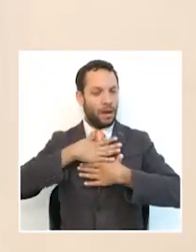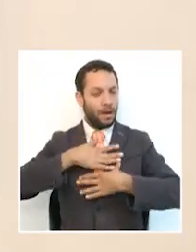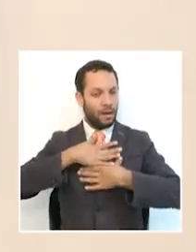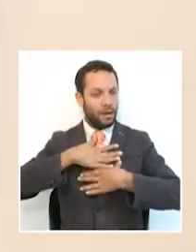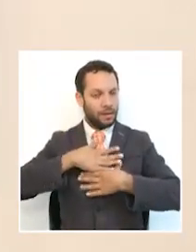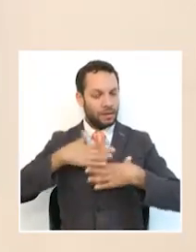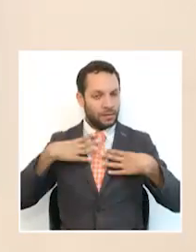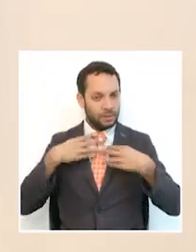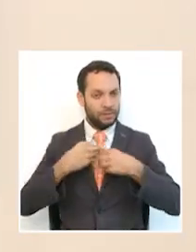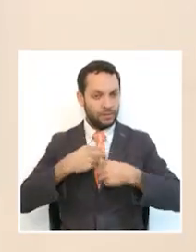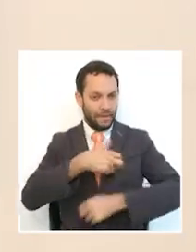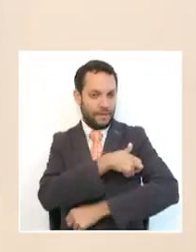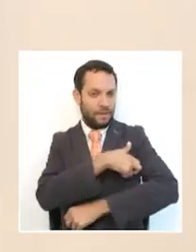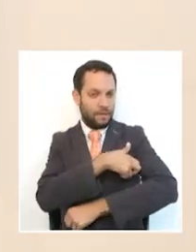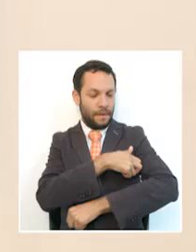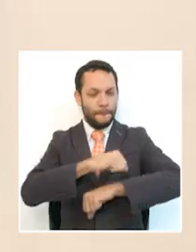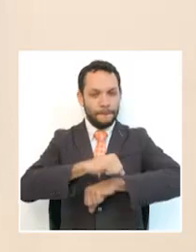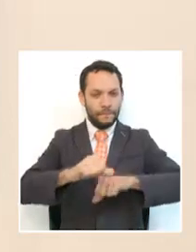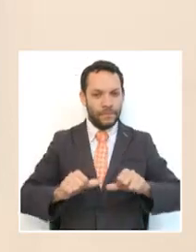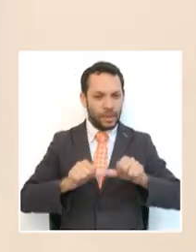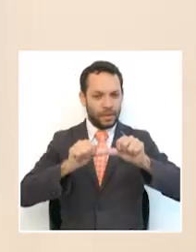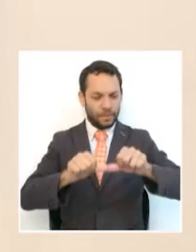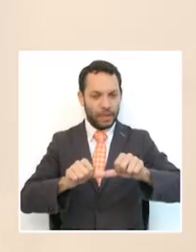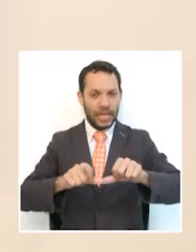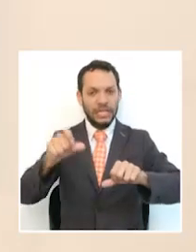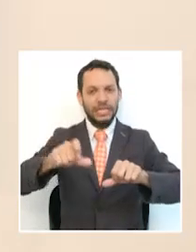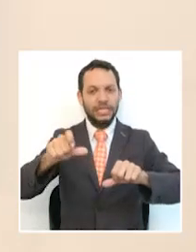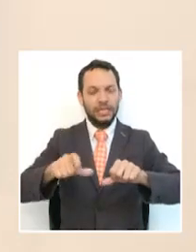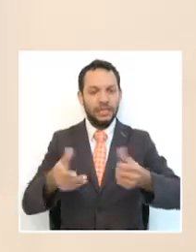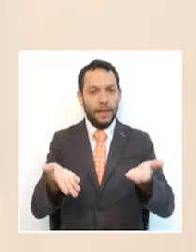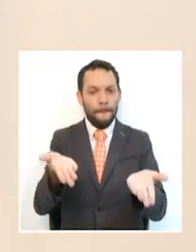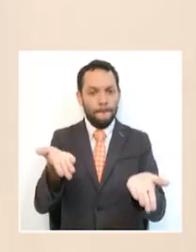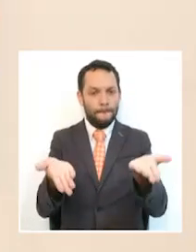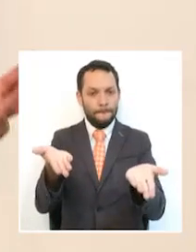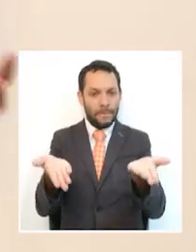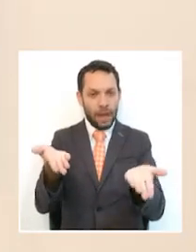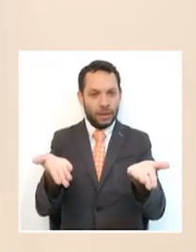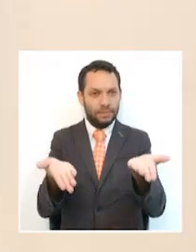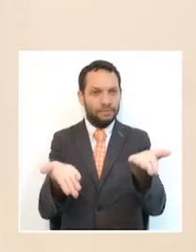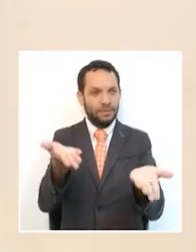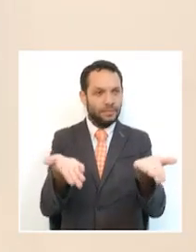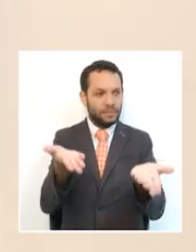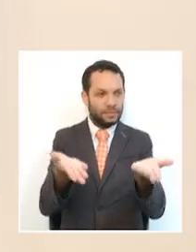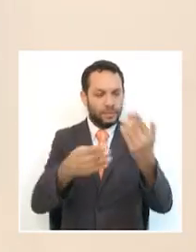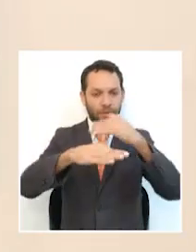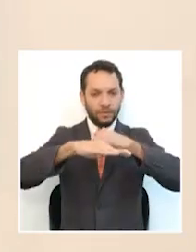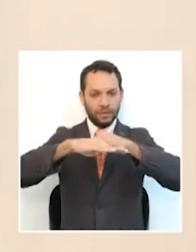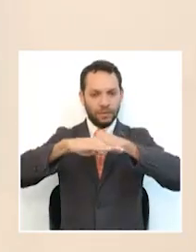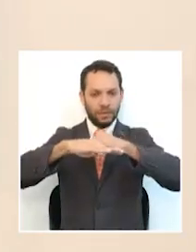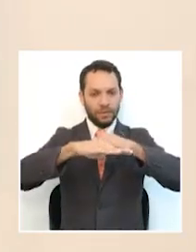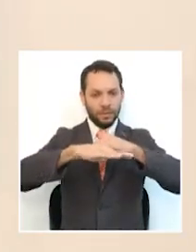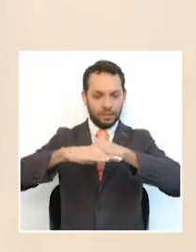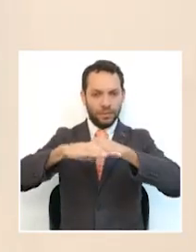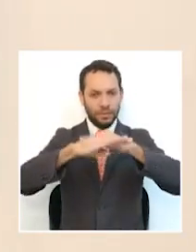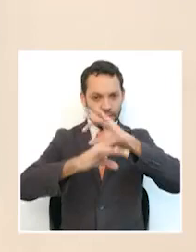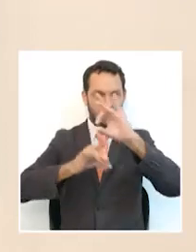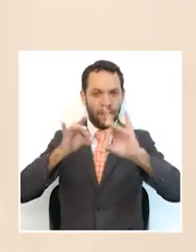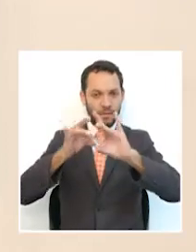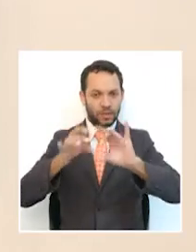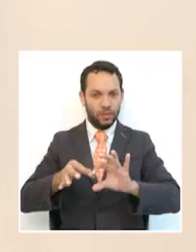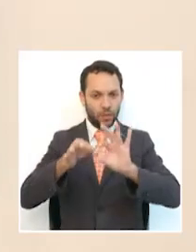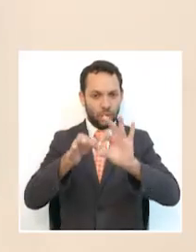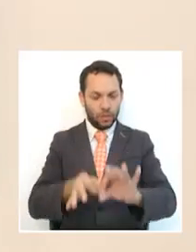la cual tú hablas también permanezca estable porque es una conexión entre las dos que me encanta que lo menciones porque la medicina